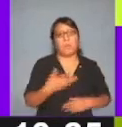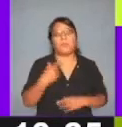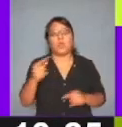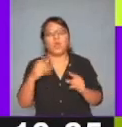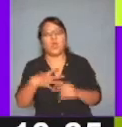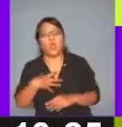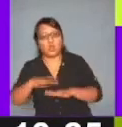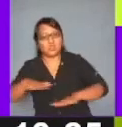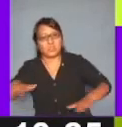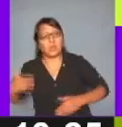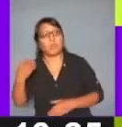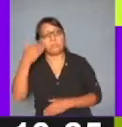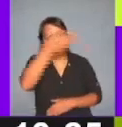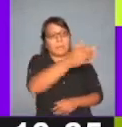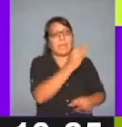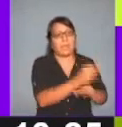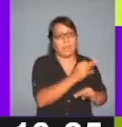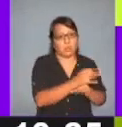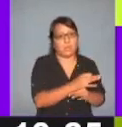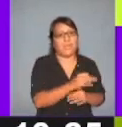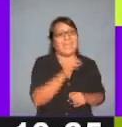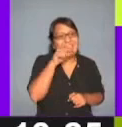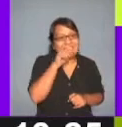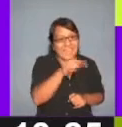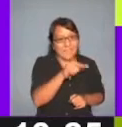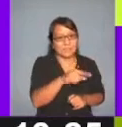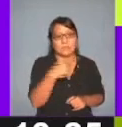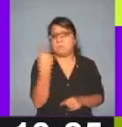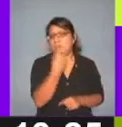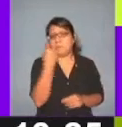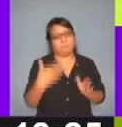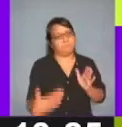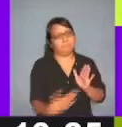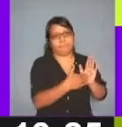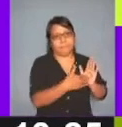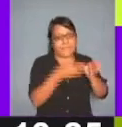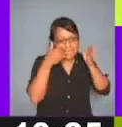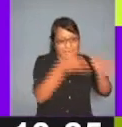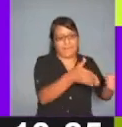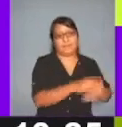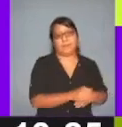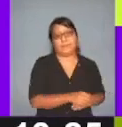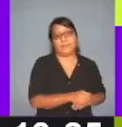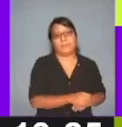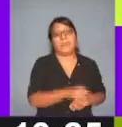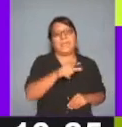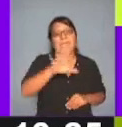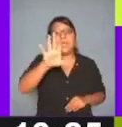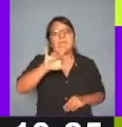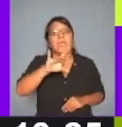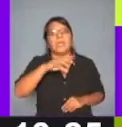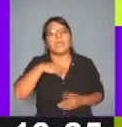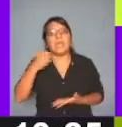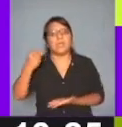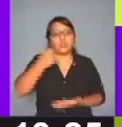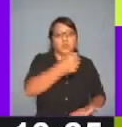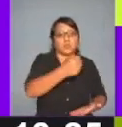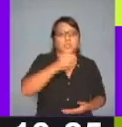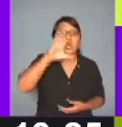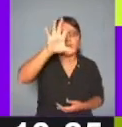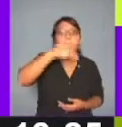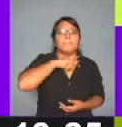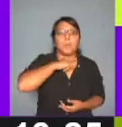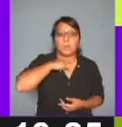este como una política prioritaria en este momento como un destino de fondos del estado provincial que